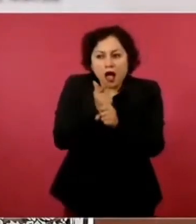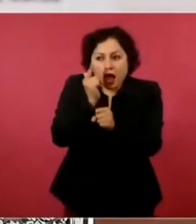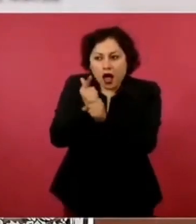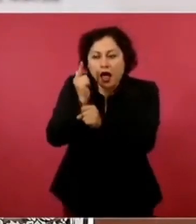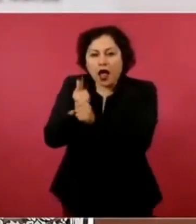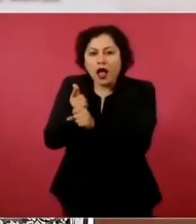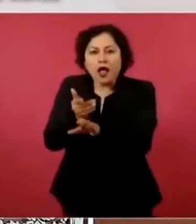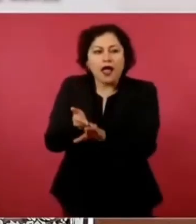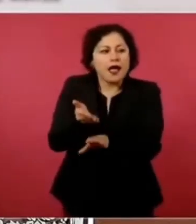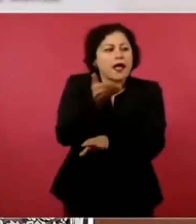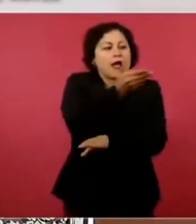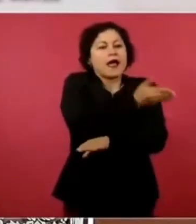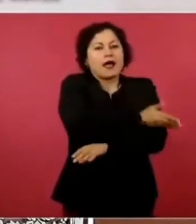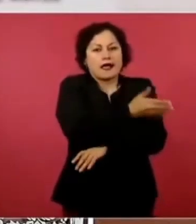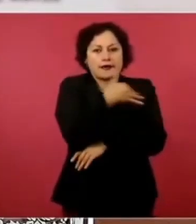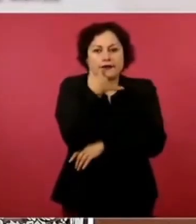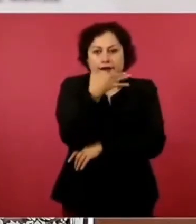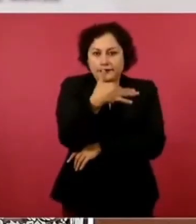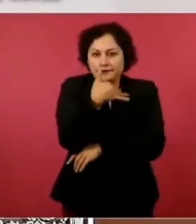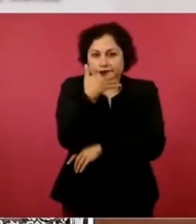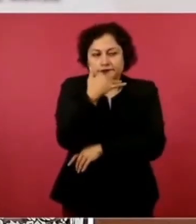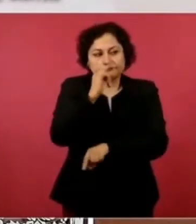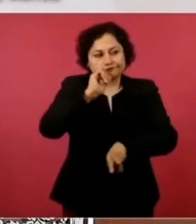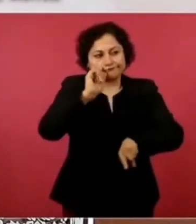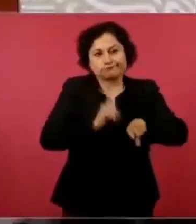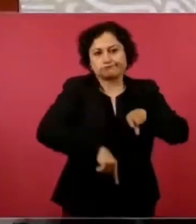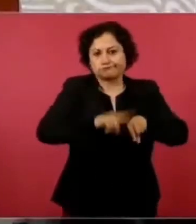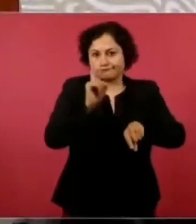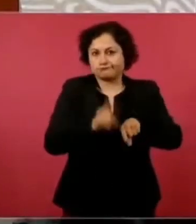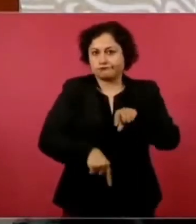Esa es otra manera de luchar contra el Estado corrupto.